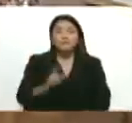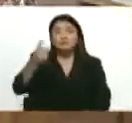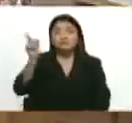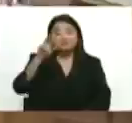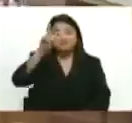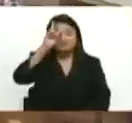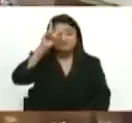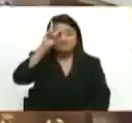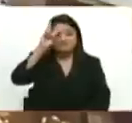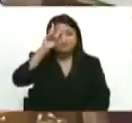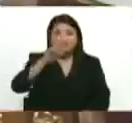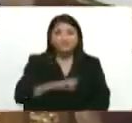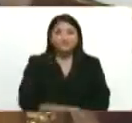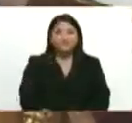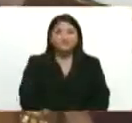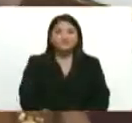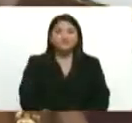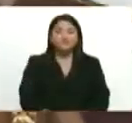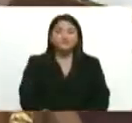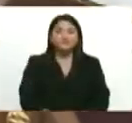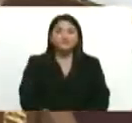humana.